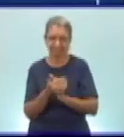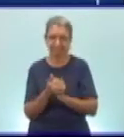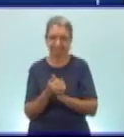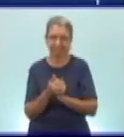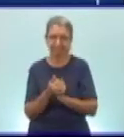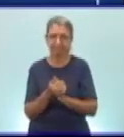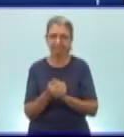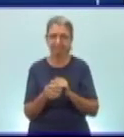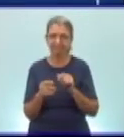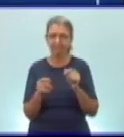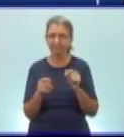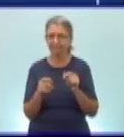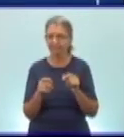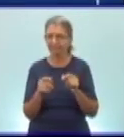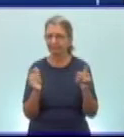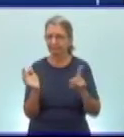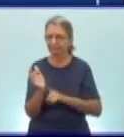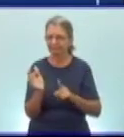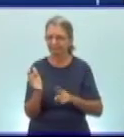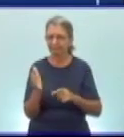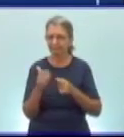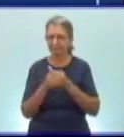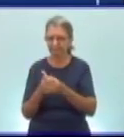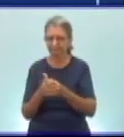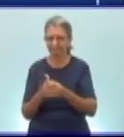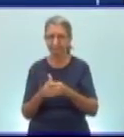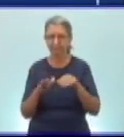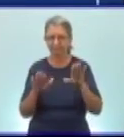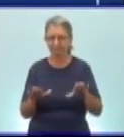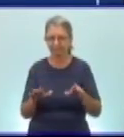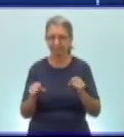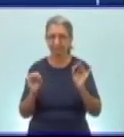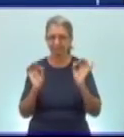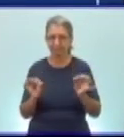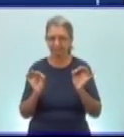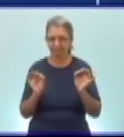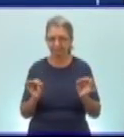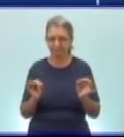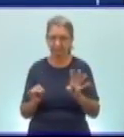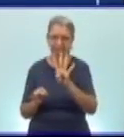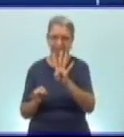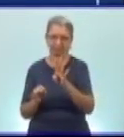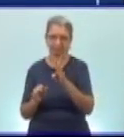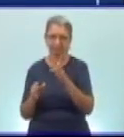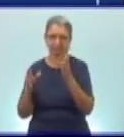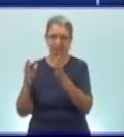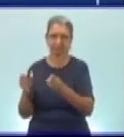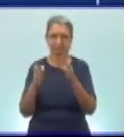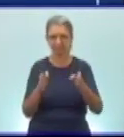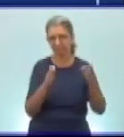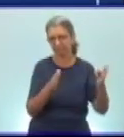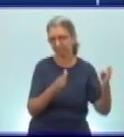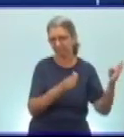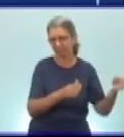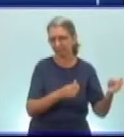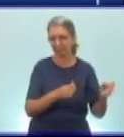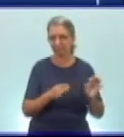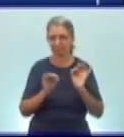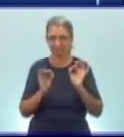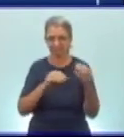energía mecánica permanece constante y experimenta 4 etapas de transformación cuando un sistema